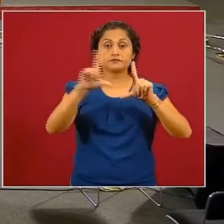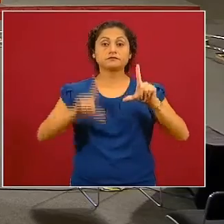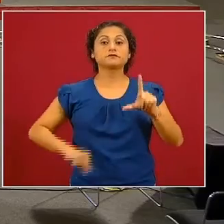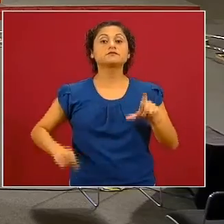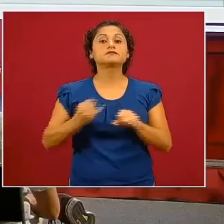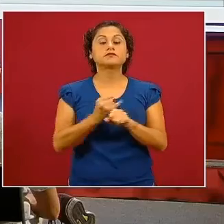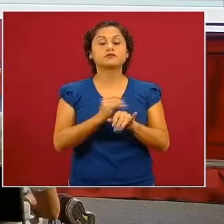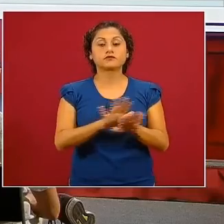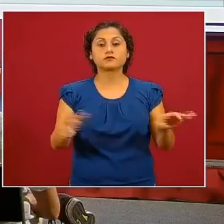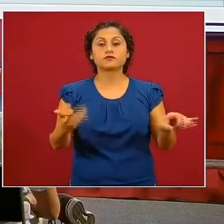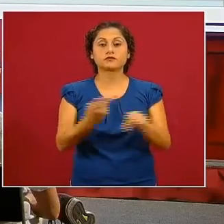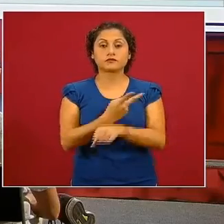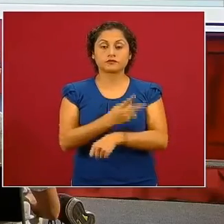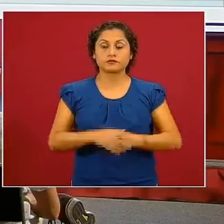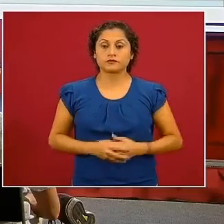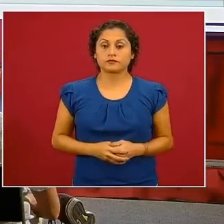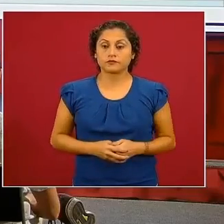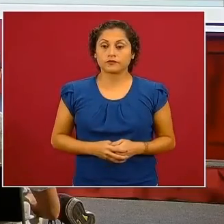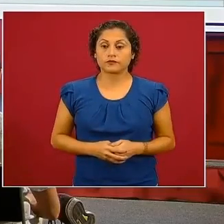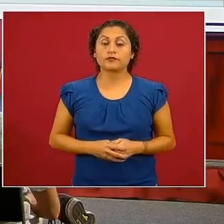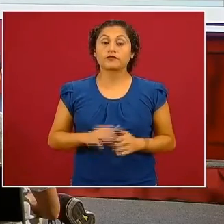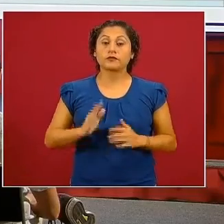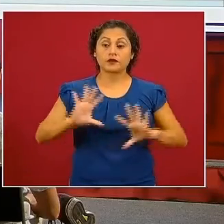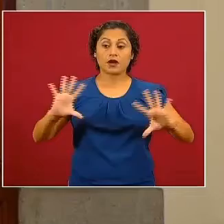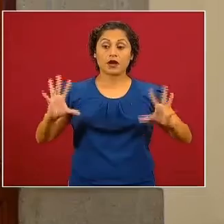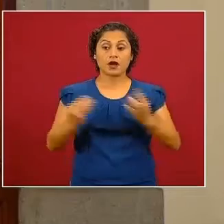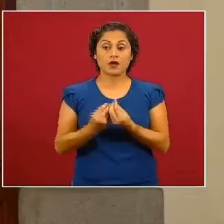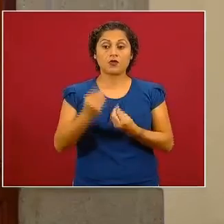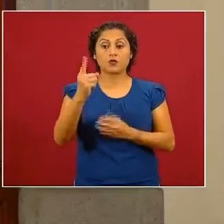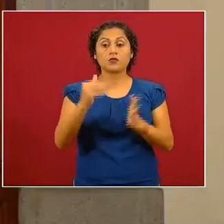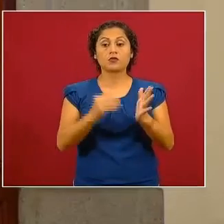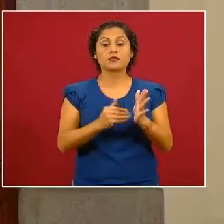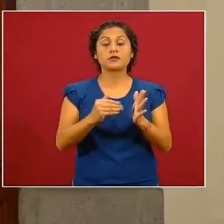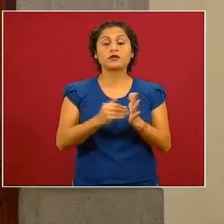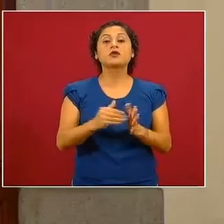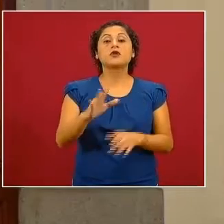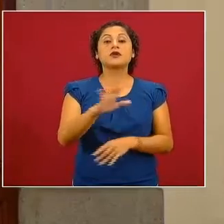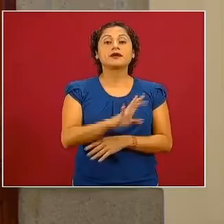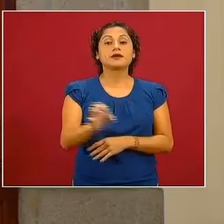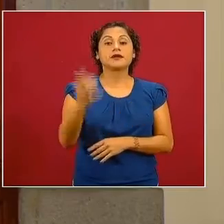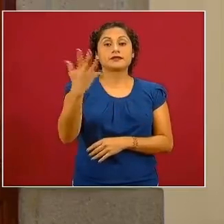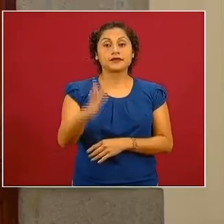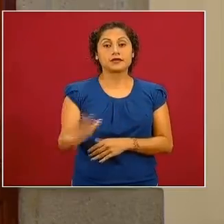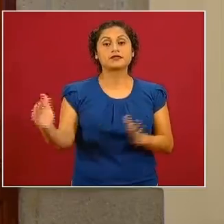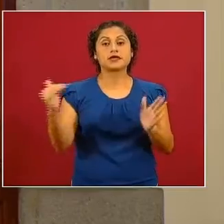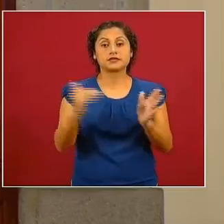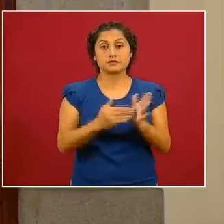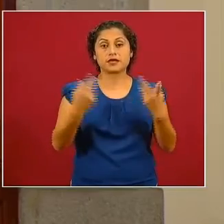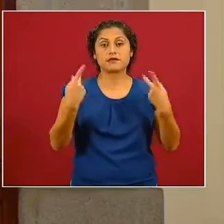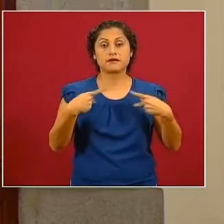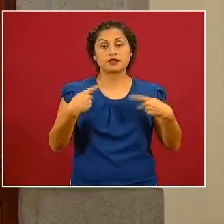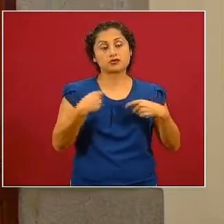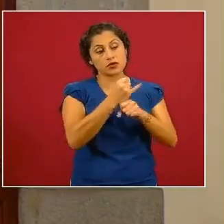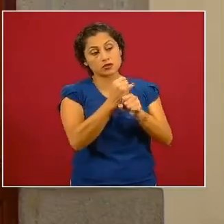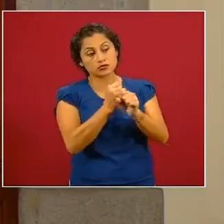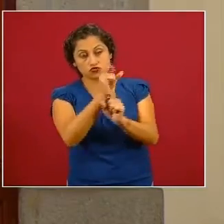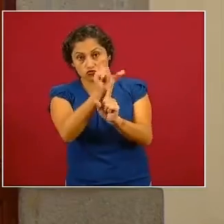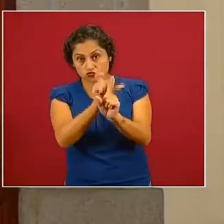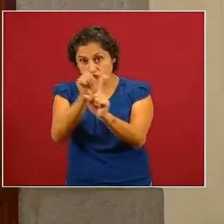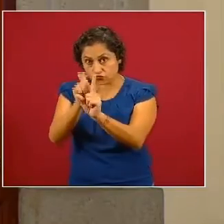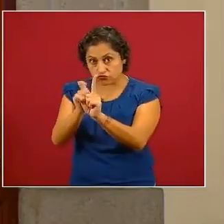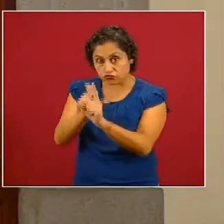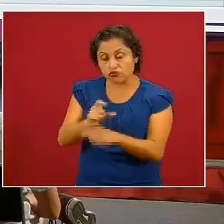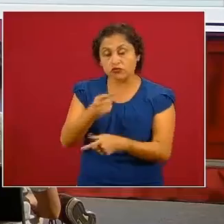la siguiente diapositiva. Ya son más de 1.510.000 las personas que han sido estudiadas como casos